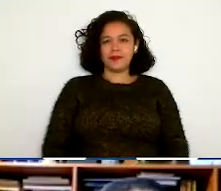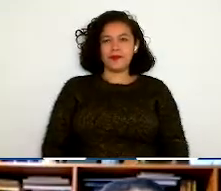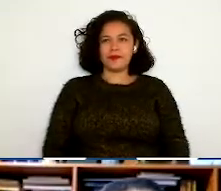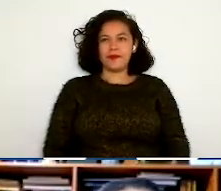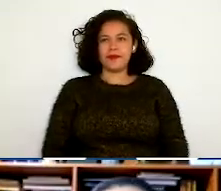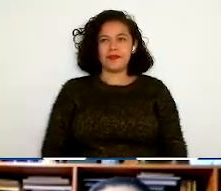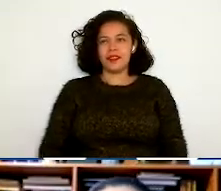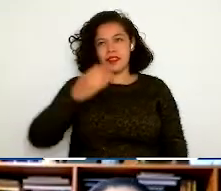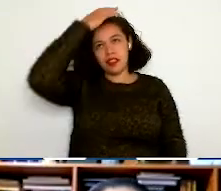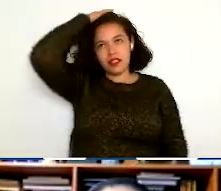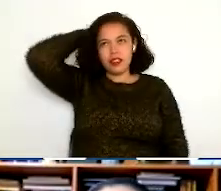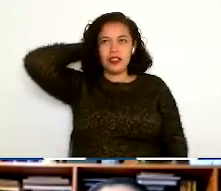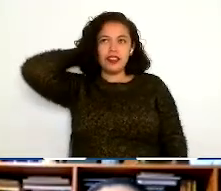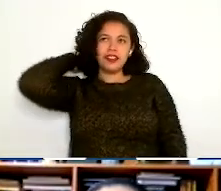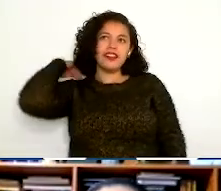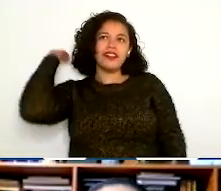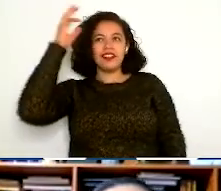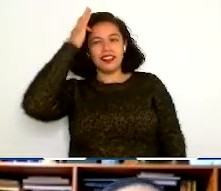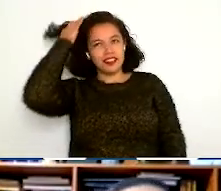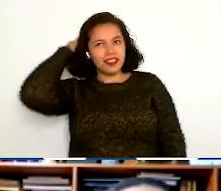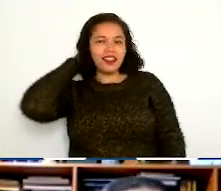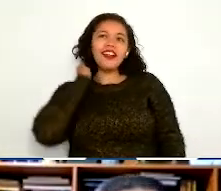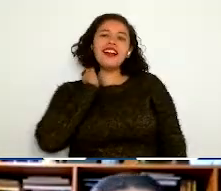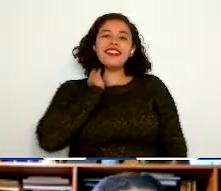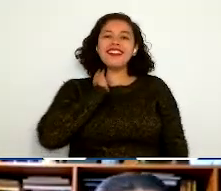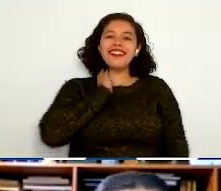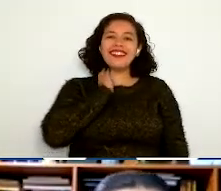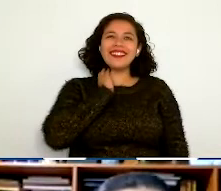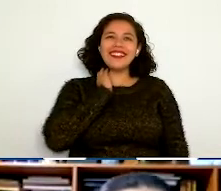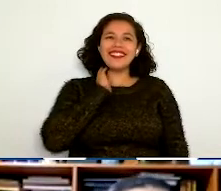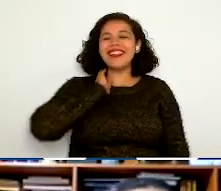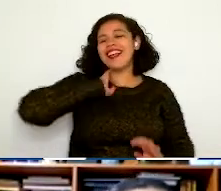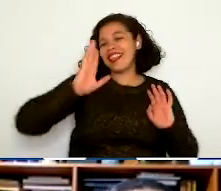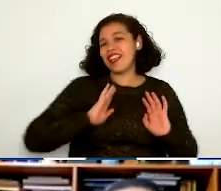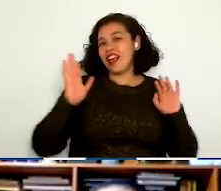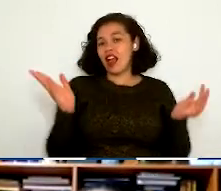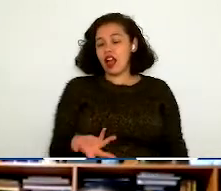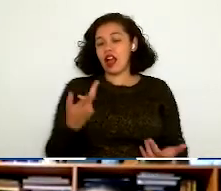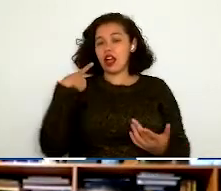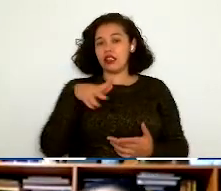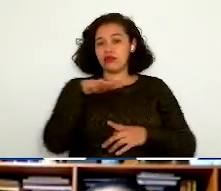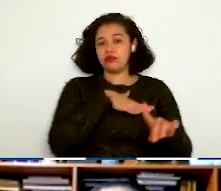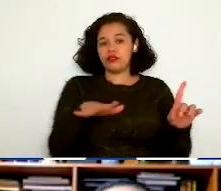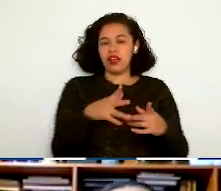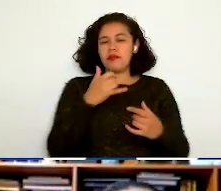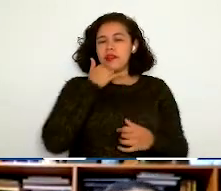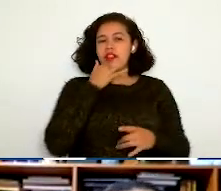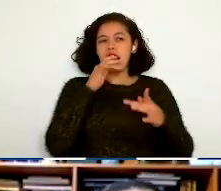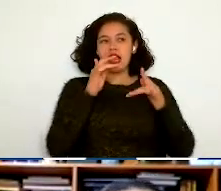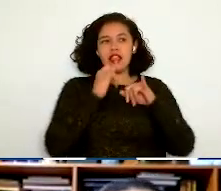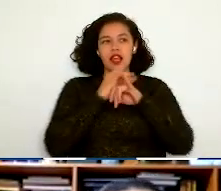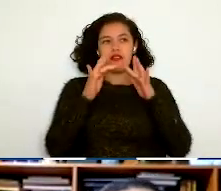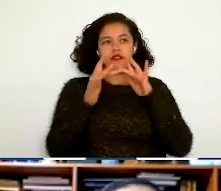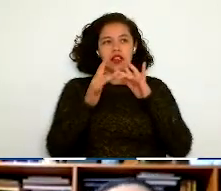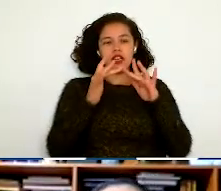entonces a veces nosotros llegamos al punto de decir, bueno, pues creo que no le interesa su situación, ¿no? O se está resistiendo a modificar